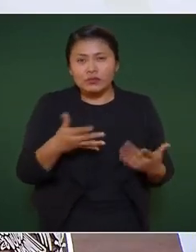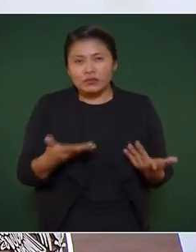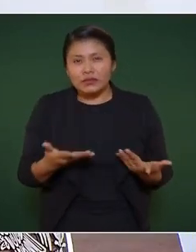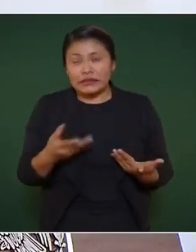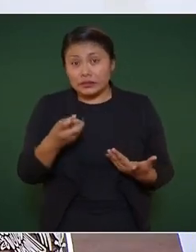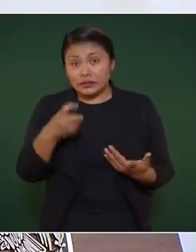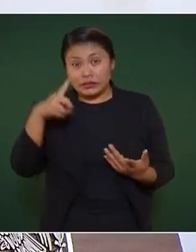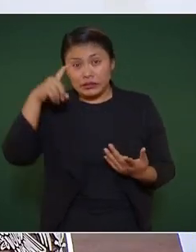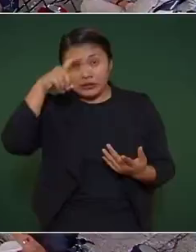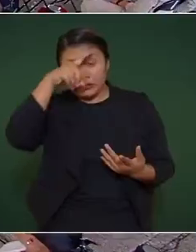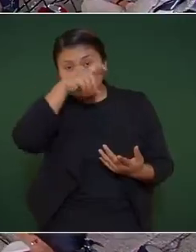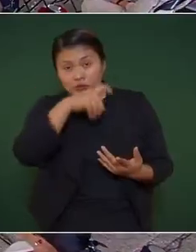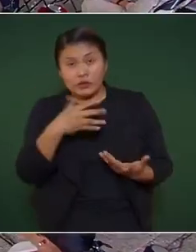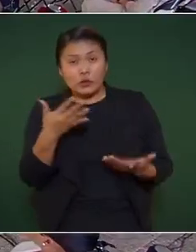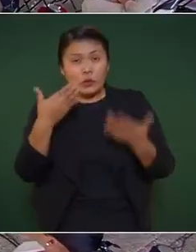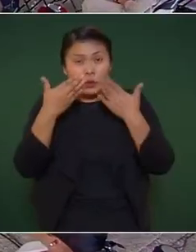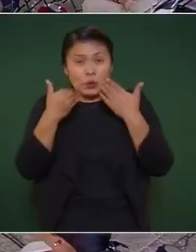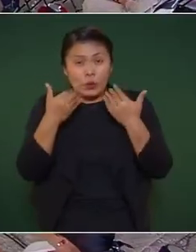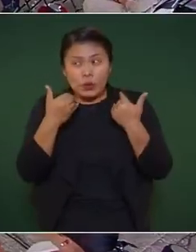ventiladores